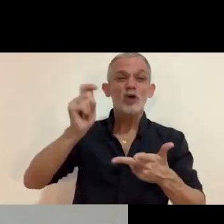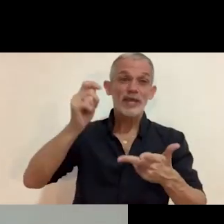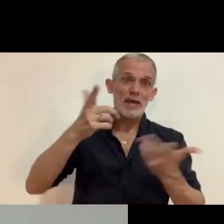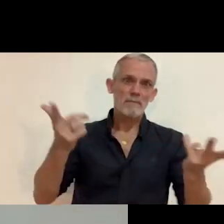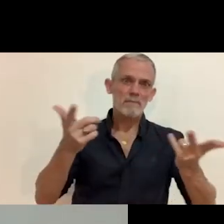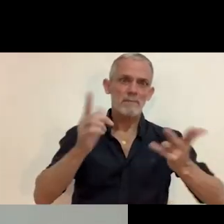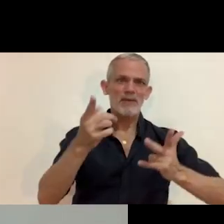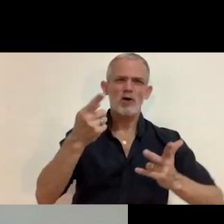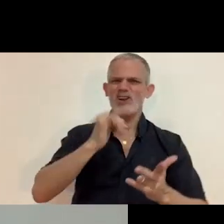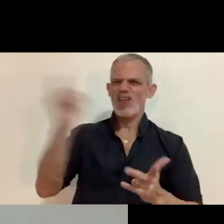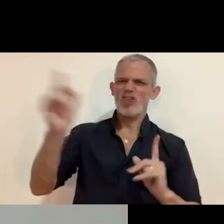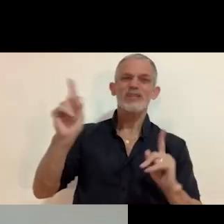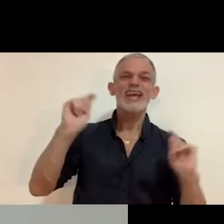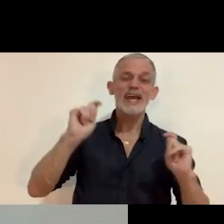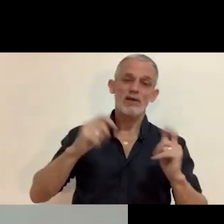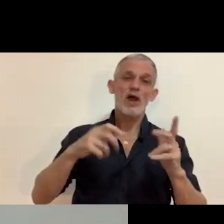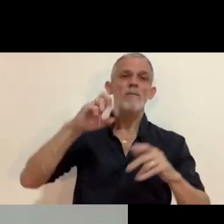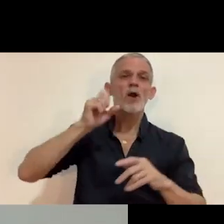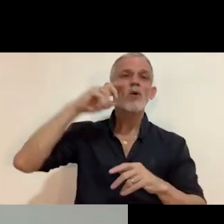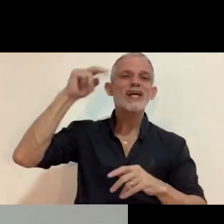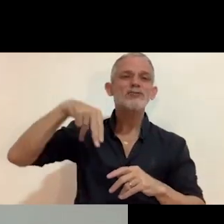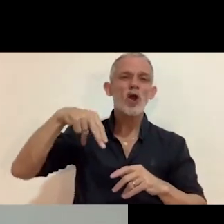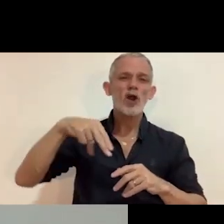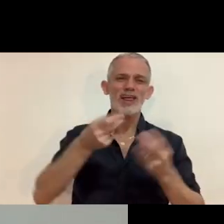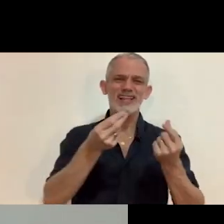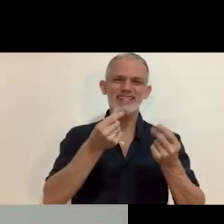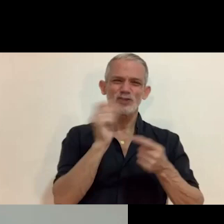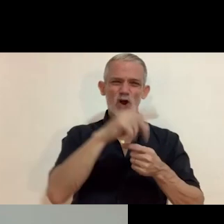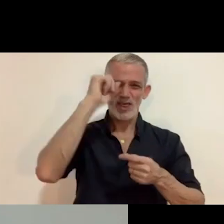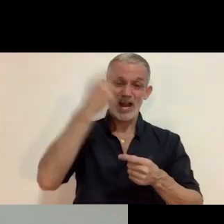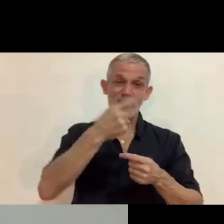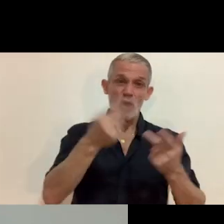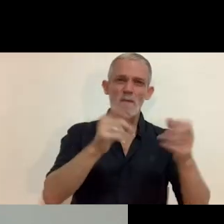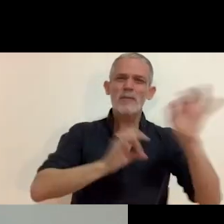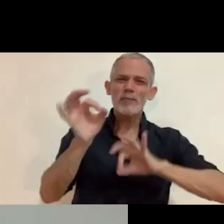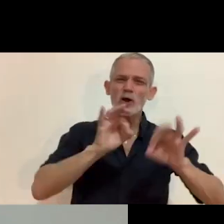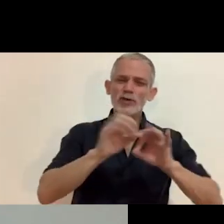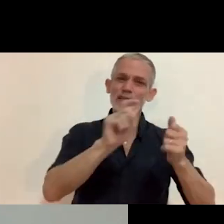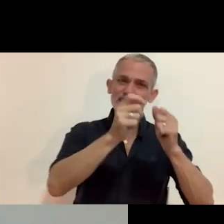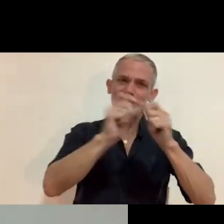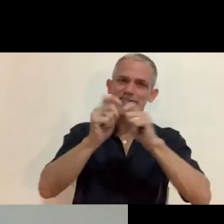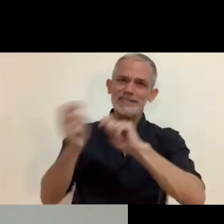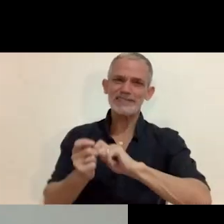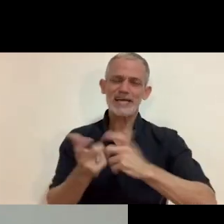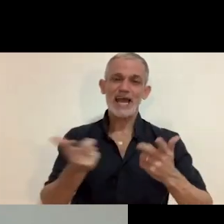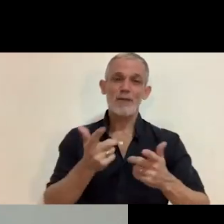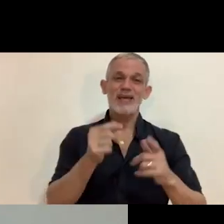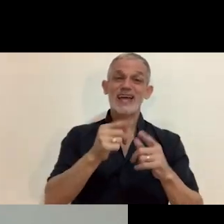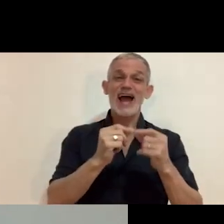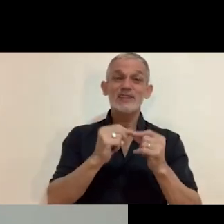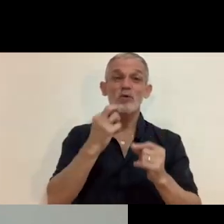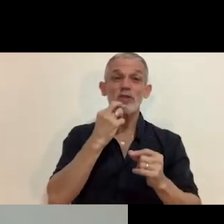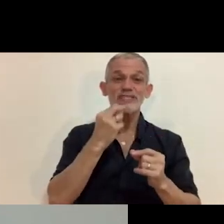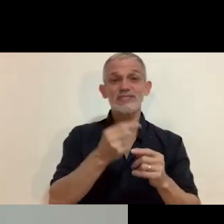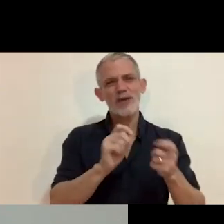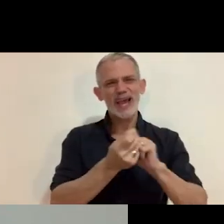de no denunciar la Procuración del Tesoro de la Nación, hubo distintos proyectos para modificar ese 19, pero para